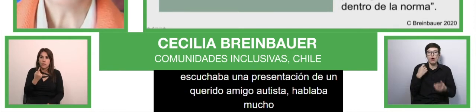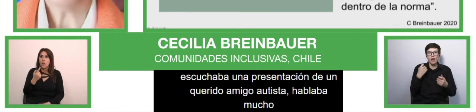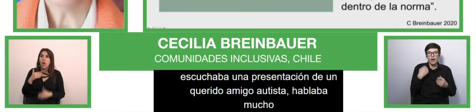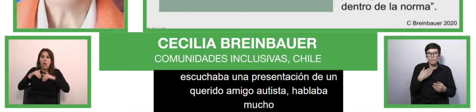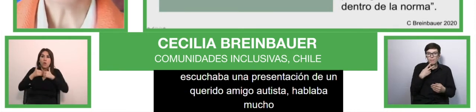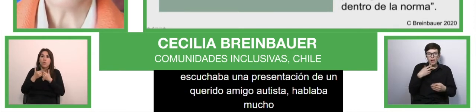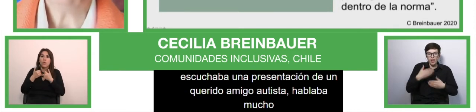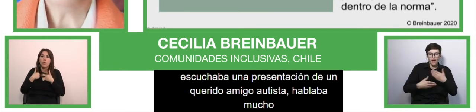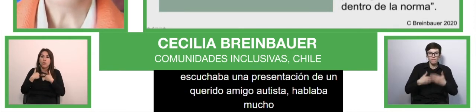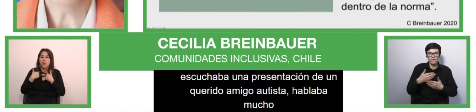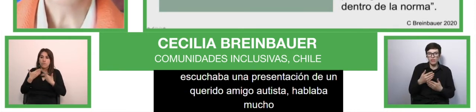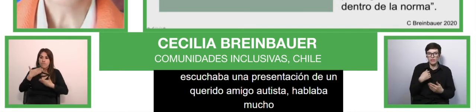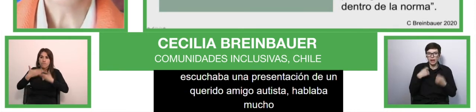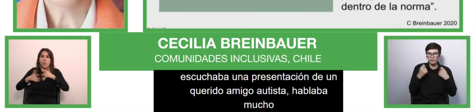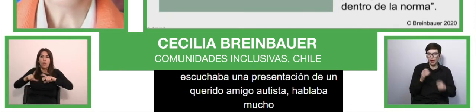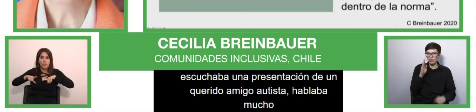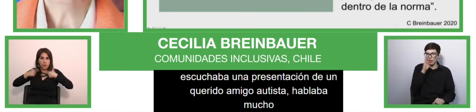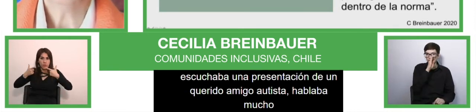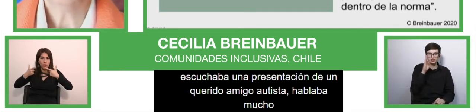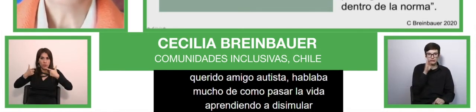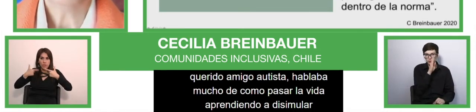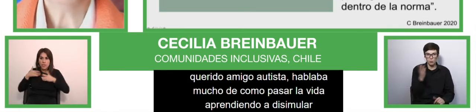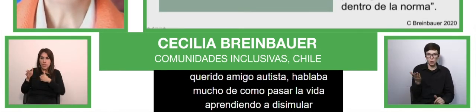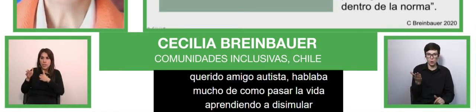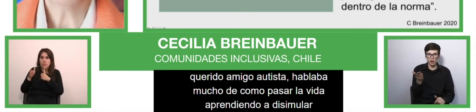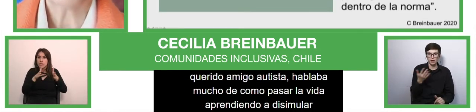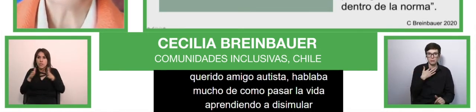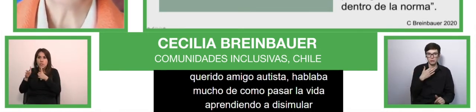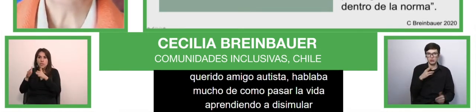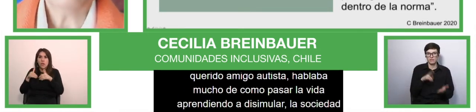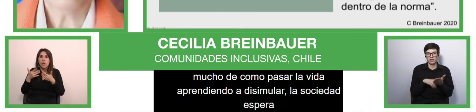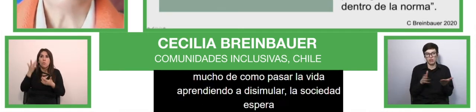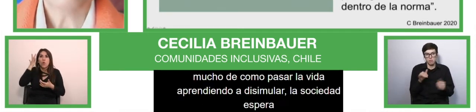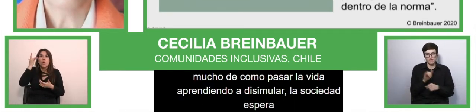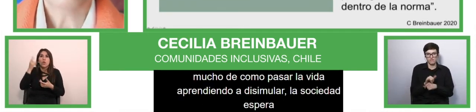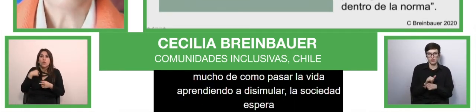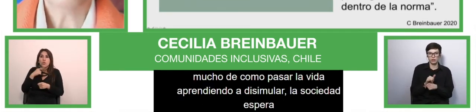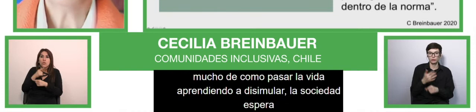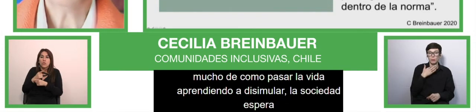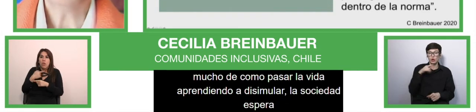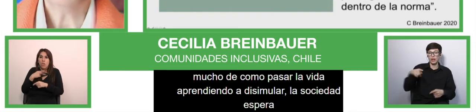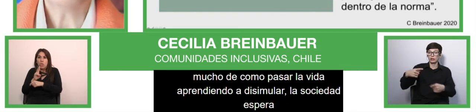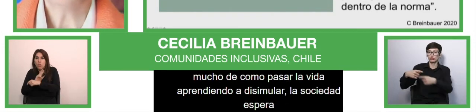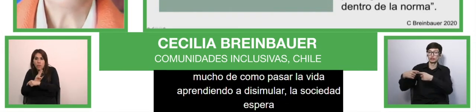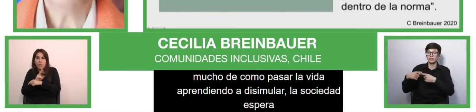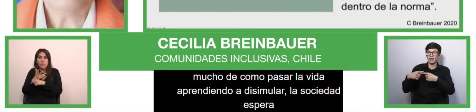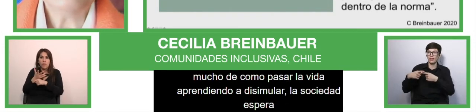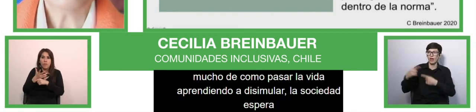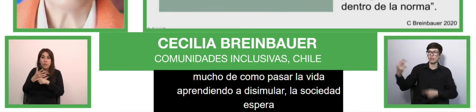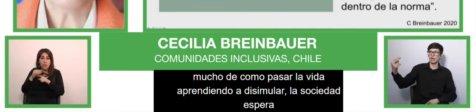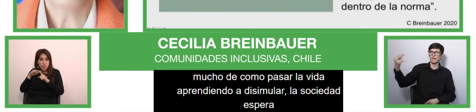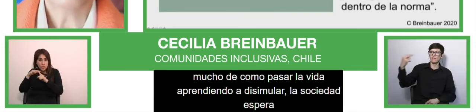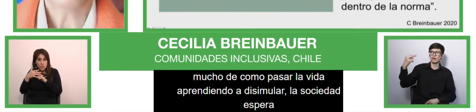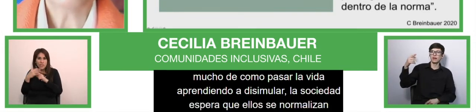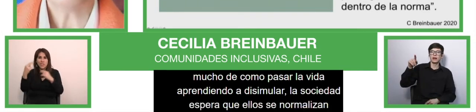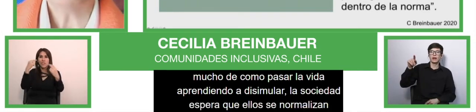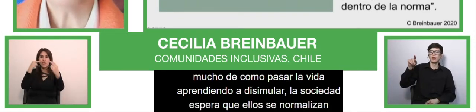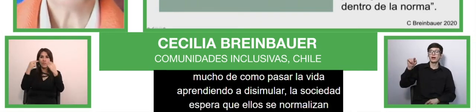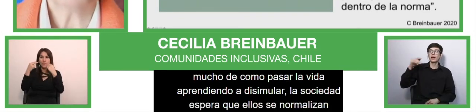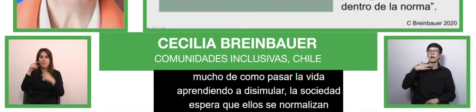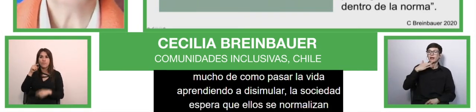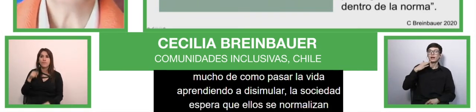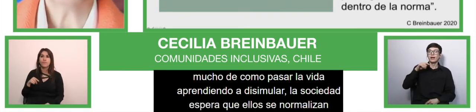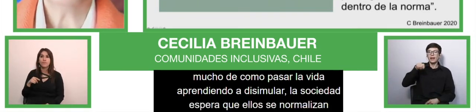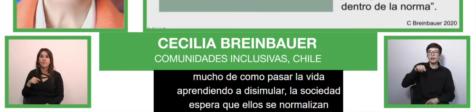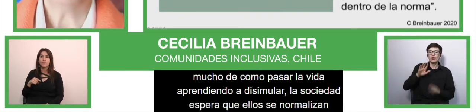porque la sociedad espera que ellos se normalizan que no se vean autistas que